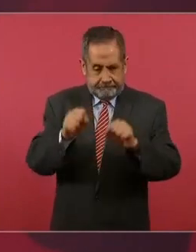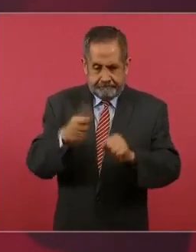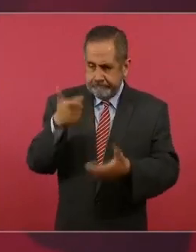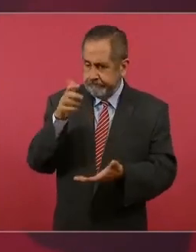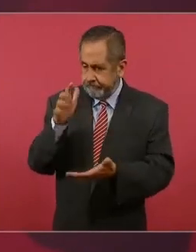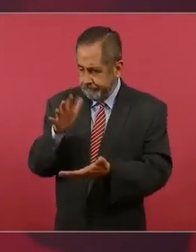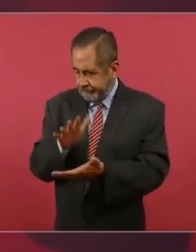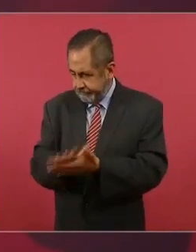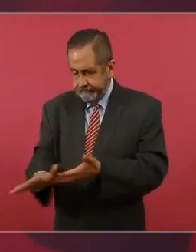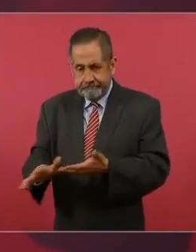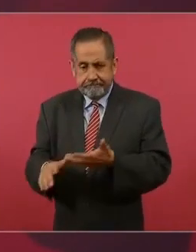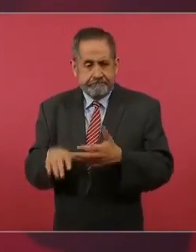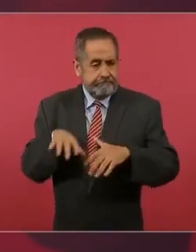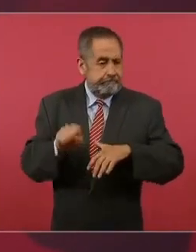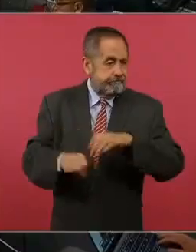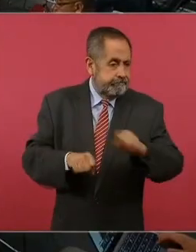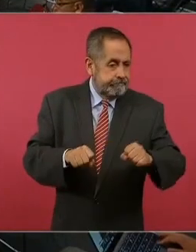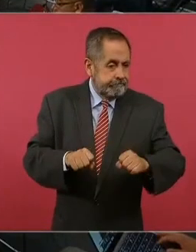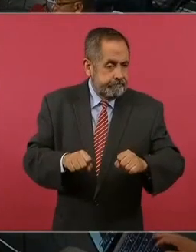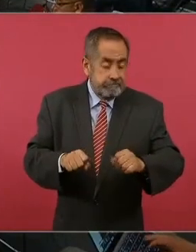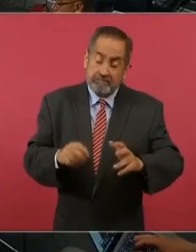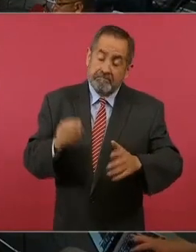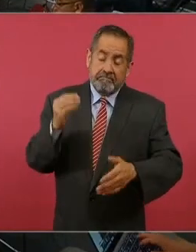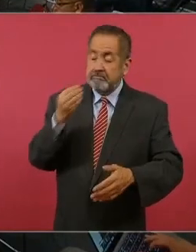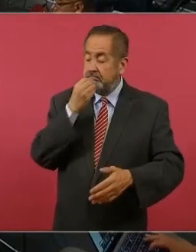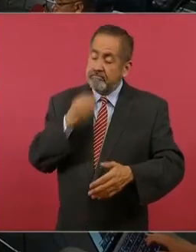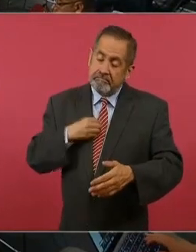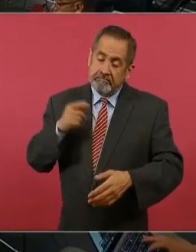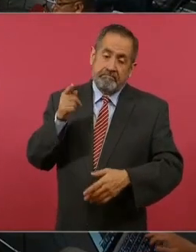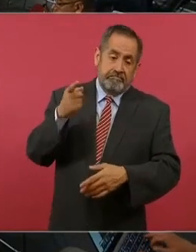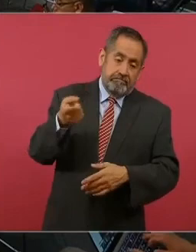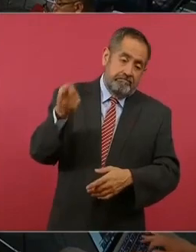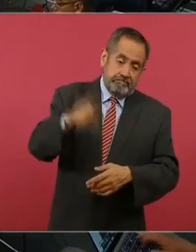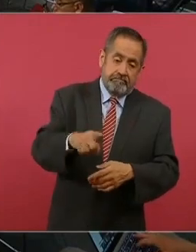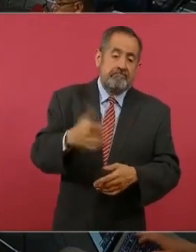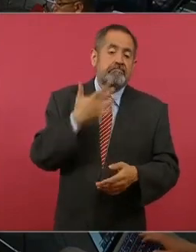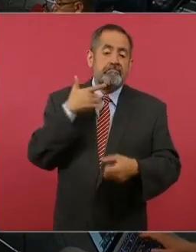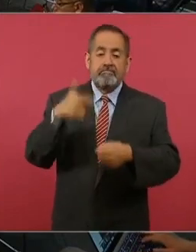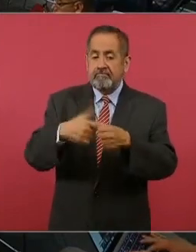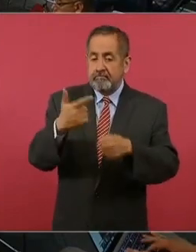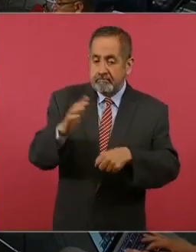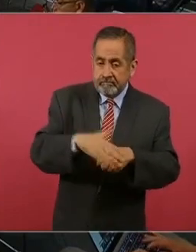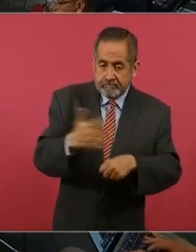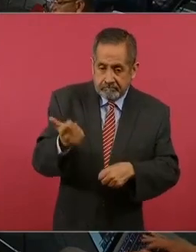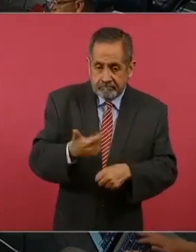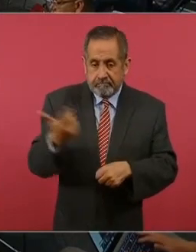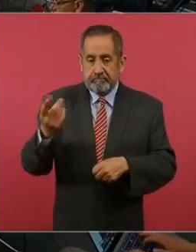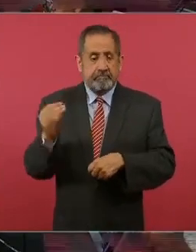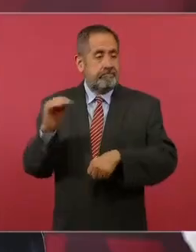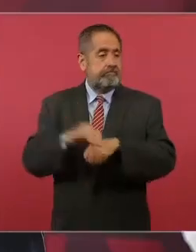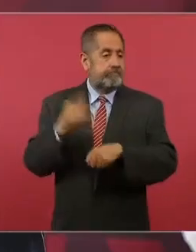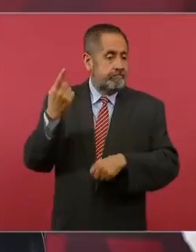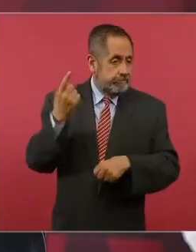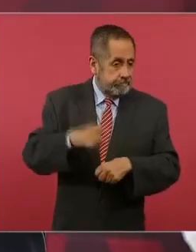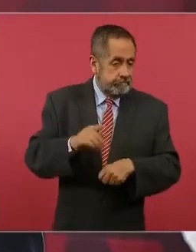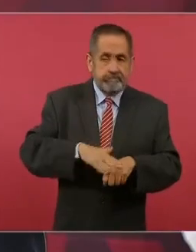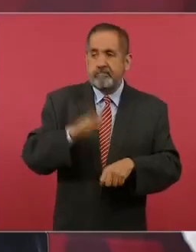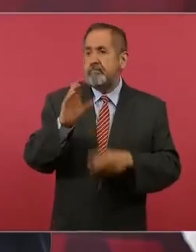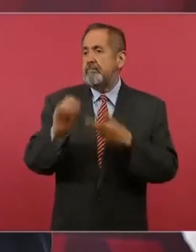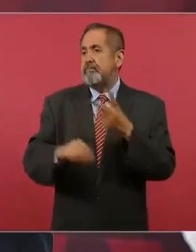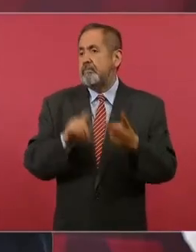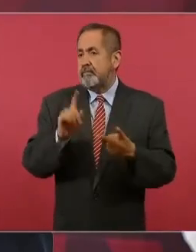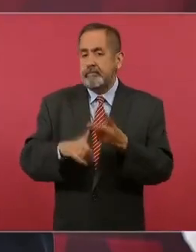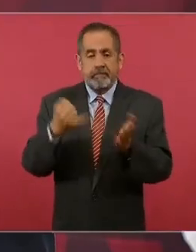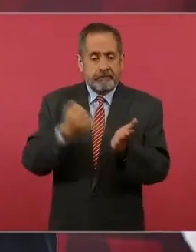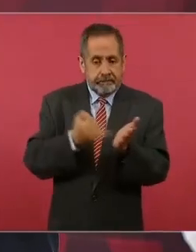presupuesto y tenían que aumentar el precio de las gasolinas y tenían que